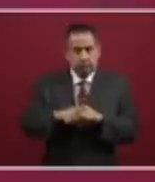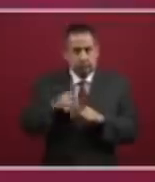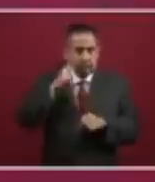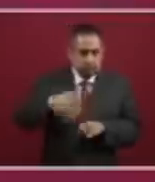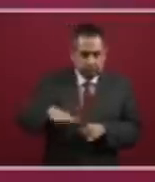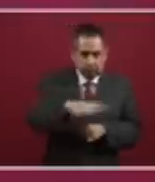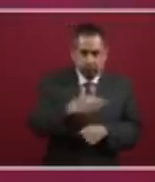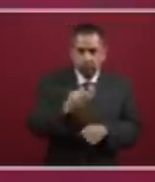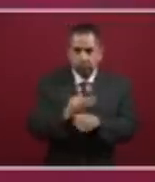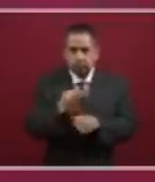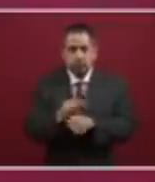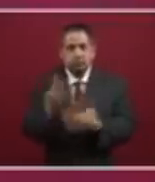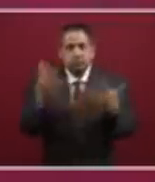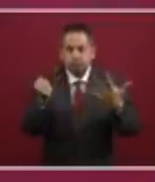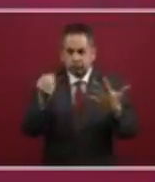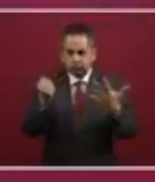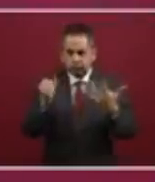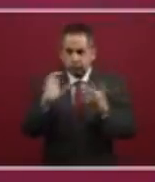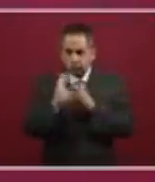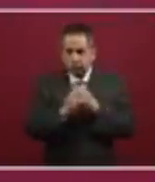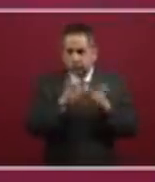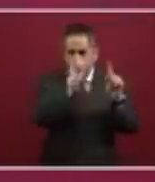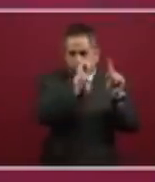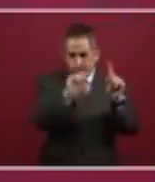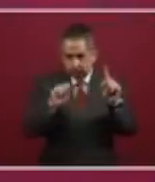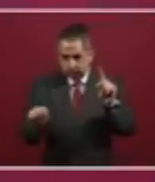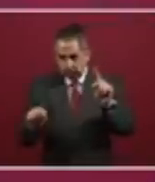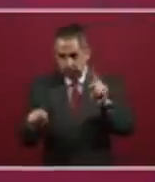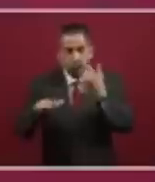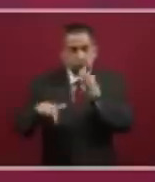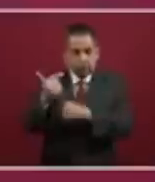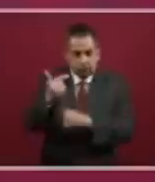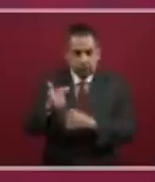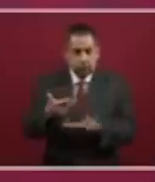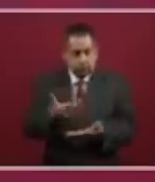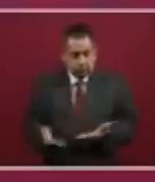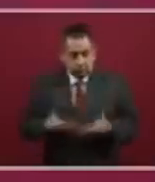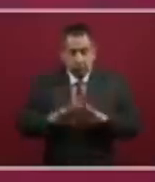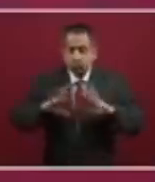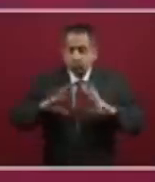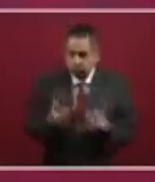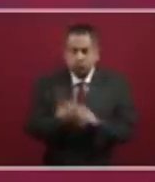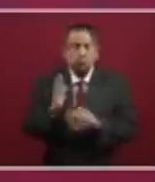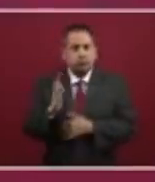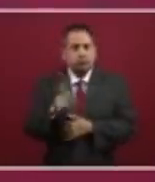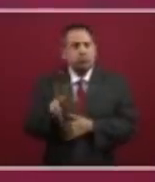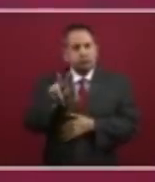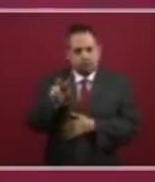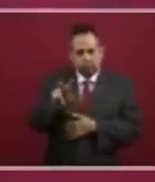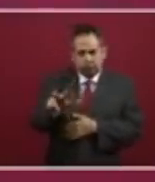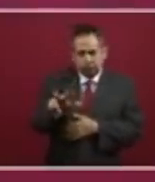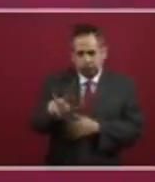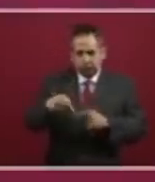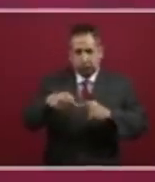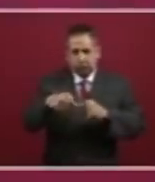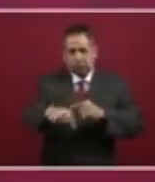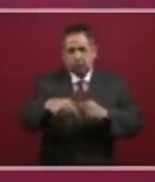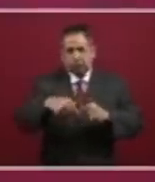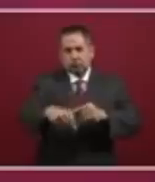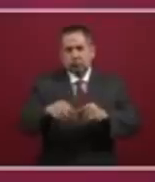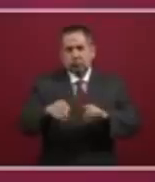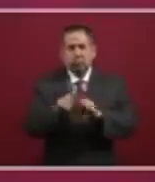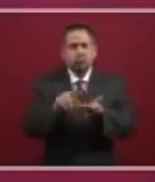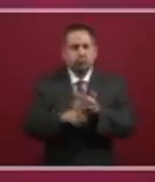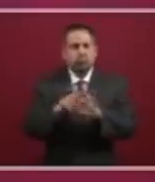9 comisiones instaladas, 2 en proceso. Actualmente tenemos 18. Y en las próximas semanas ya tenemos